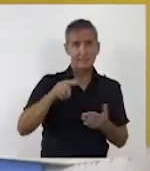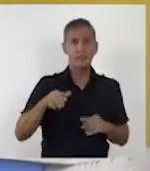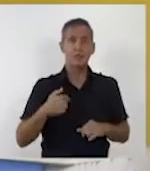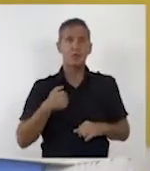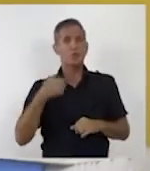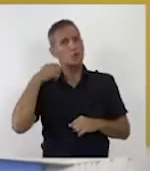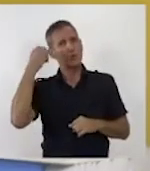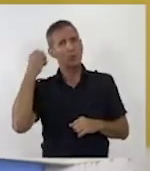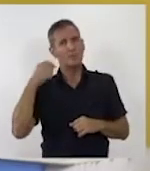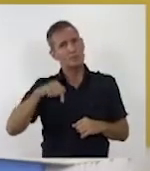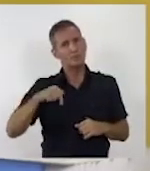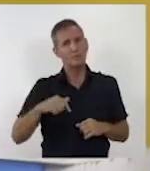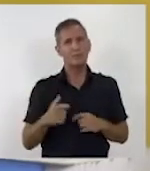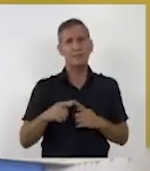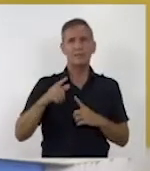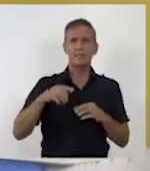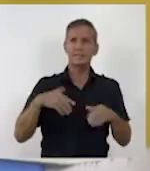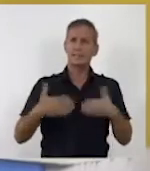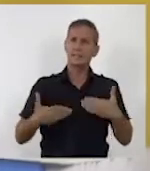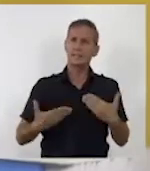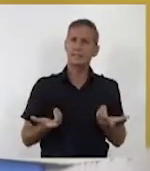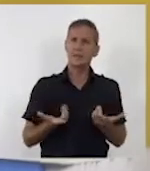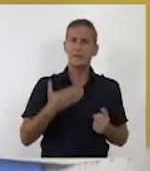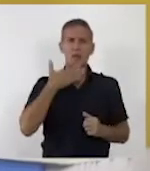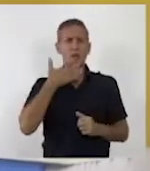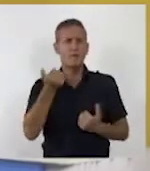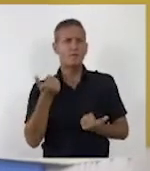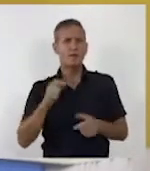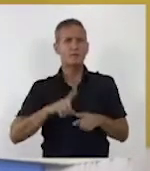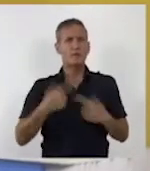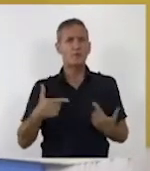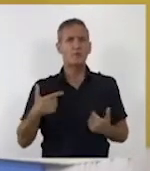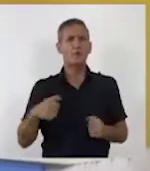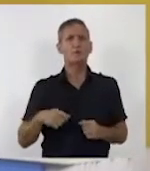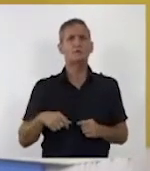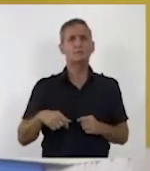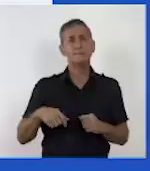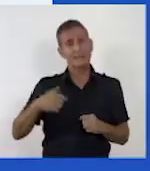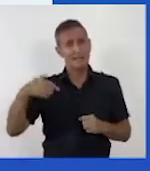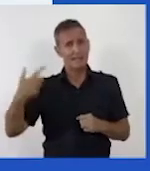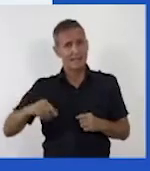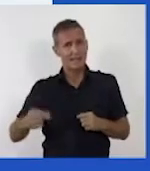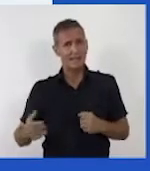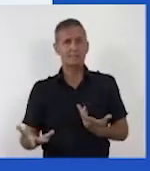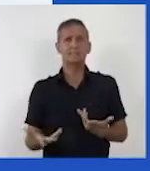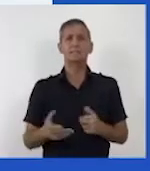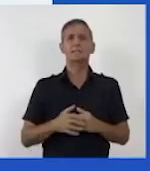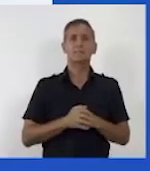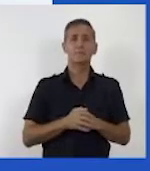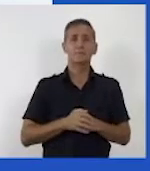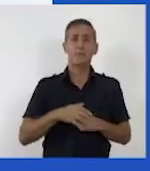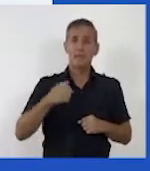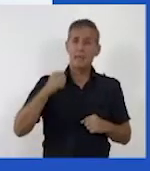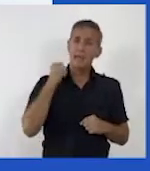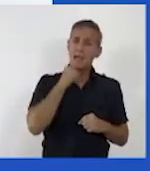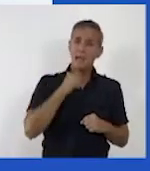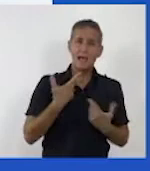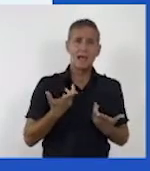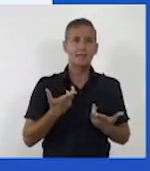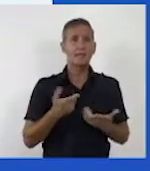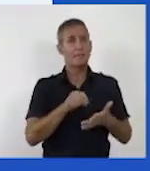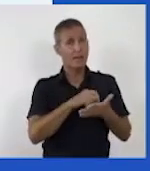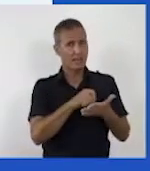espero que estas actividades pues le resulte muy fácil porque estamos ejercitando bueno además los invitamos a